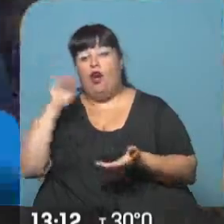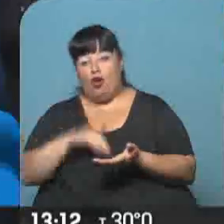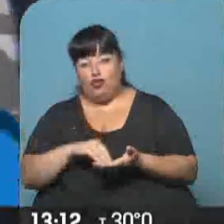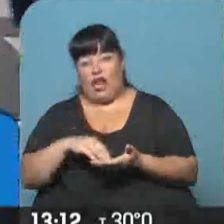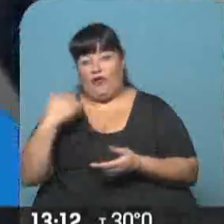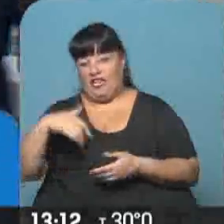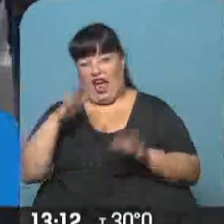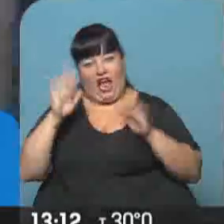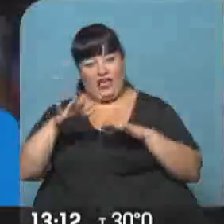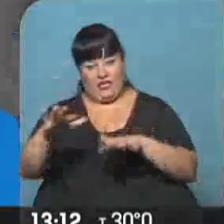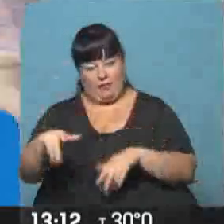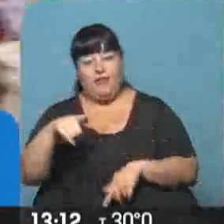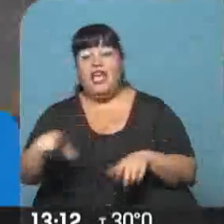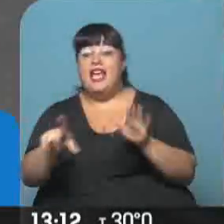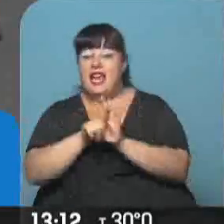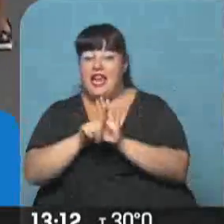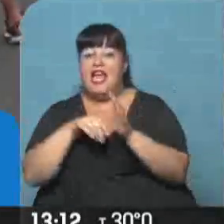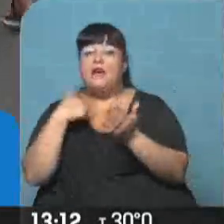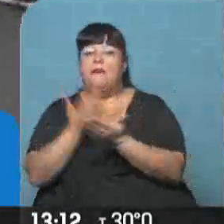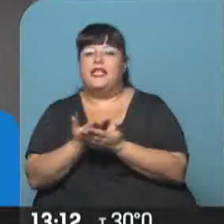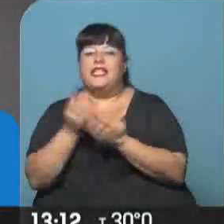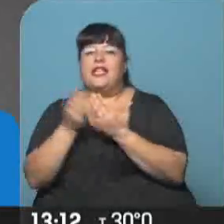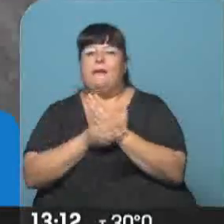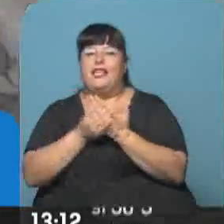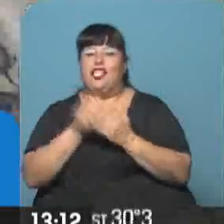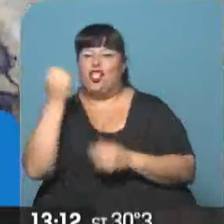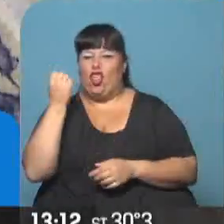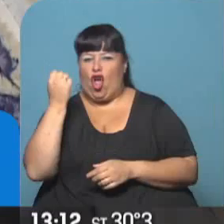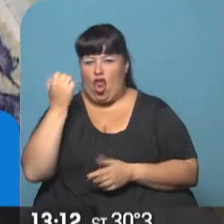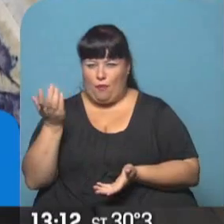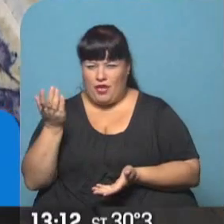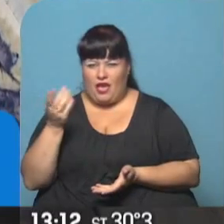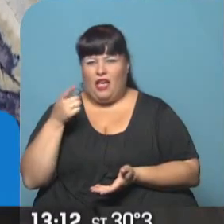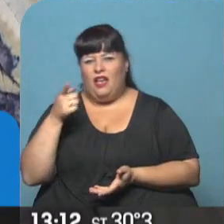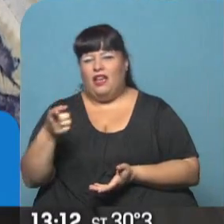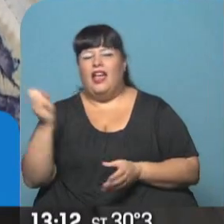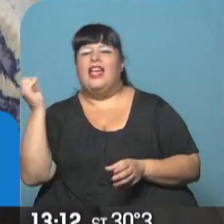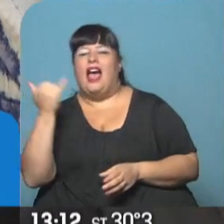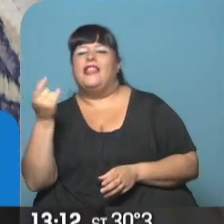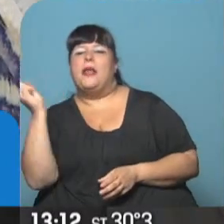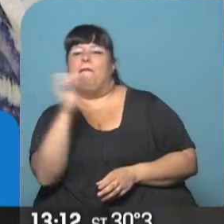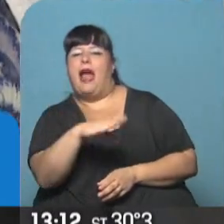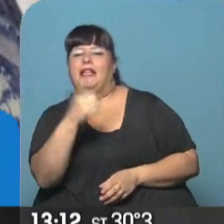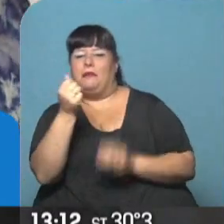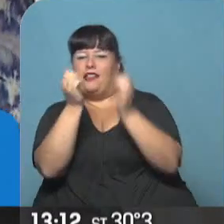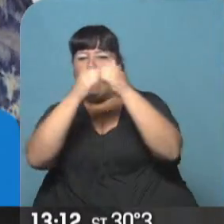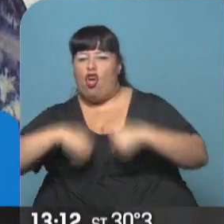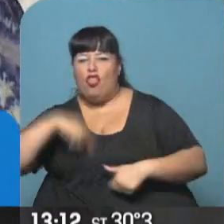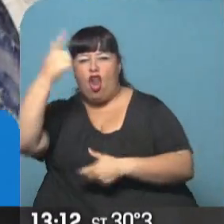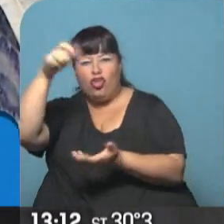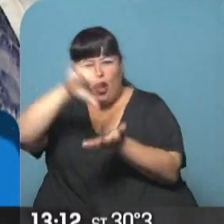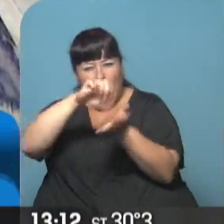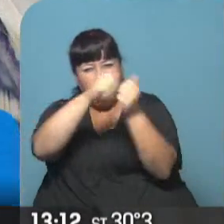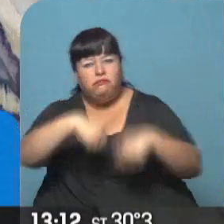a la calle. Esta ley la presenta un ministro de Economía que tiene depositados en los paraísos